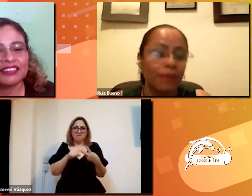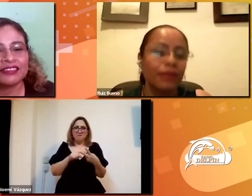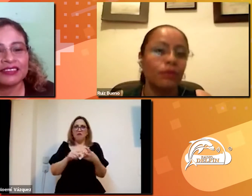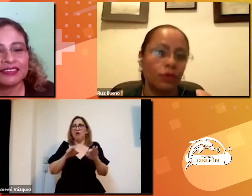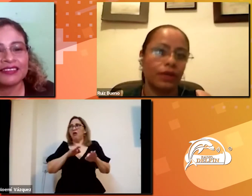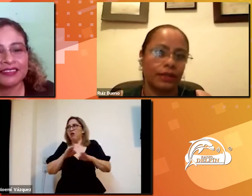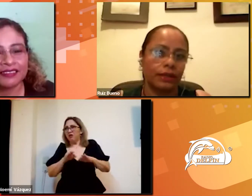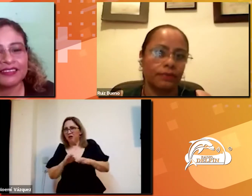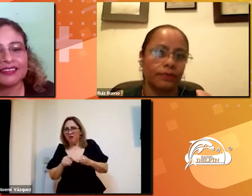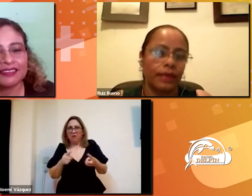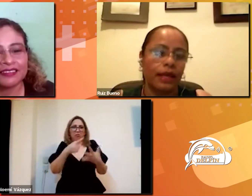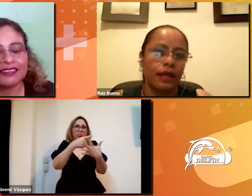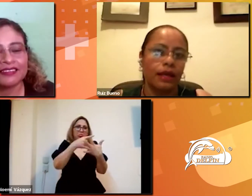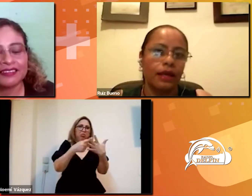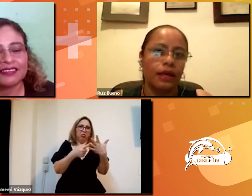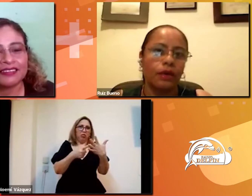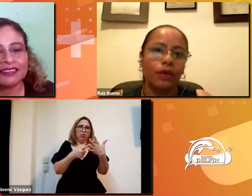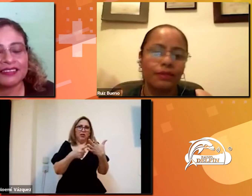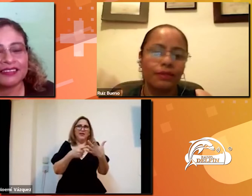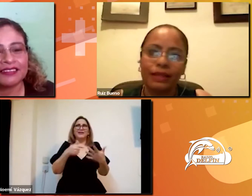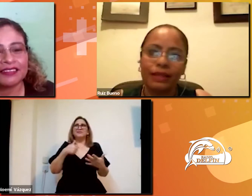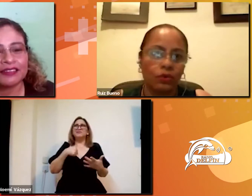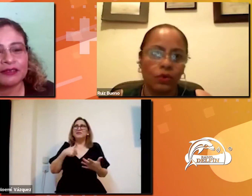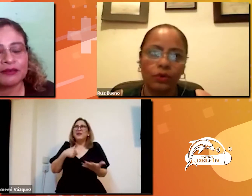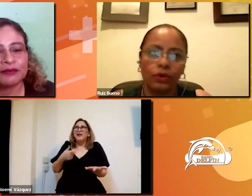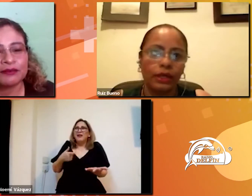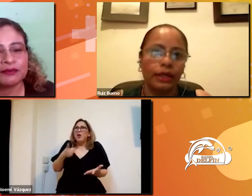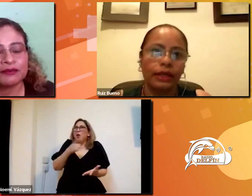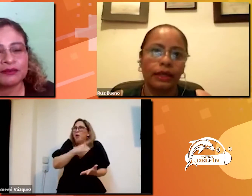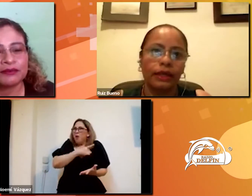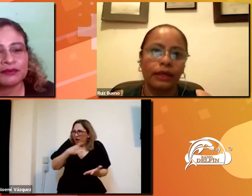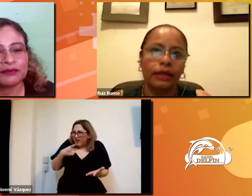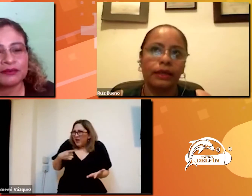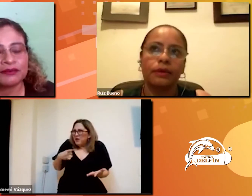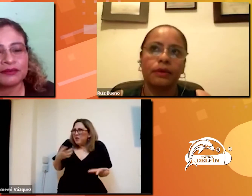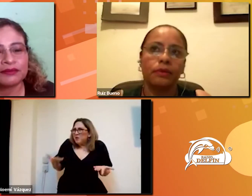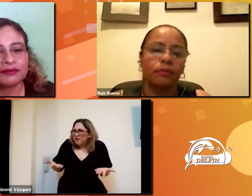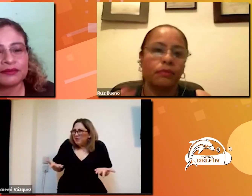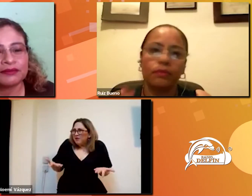una demanda muy fuerte. Hoy las demandas son